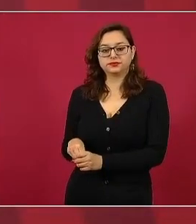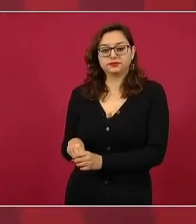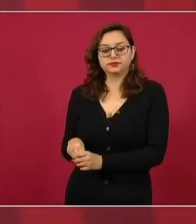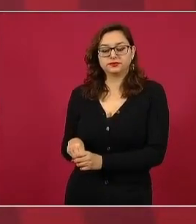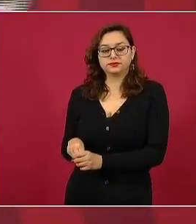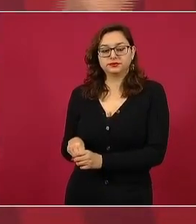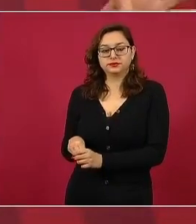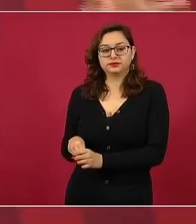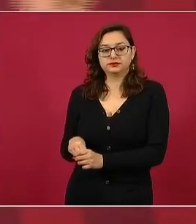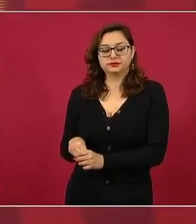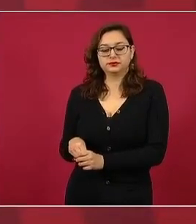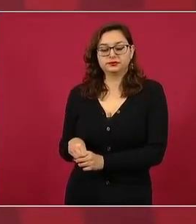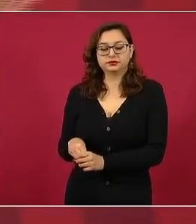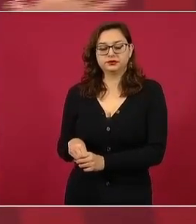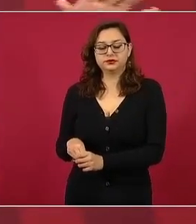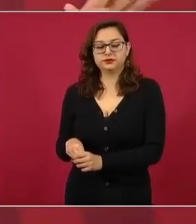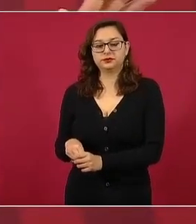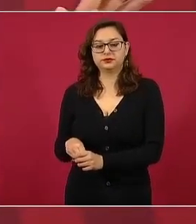O sea,